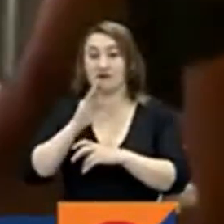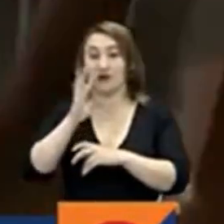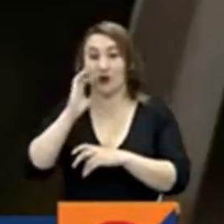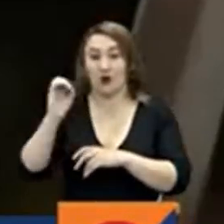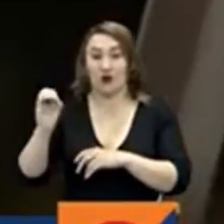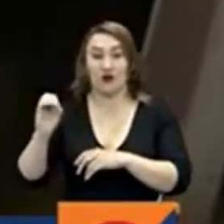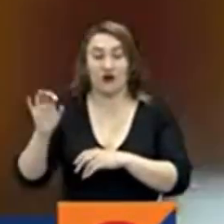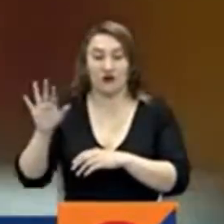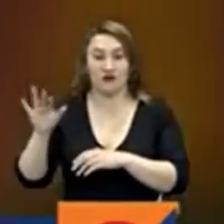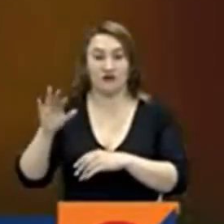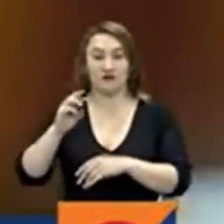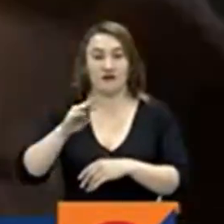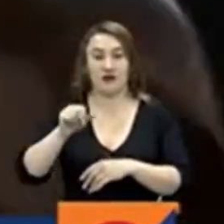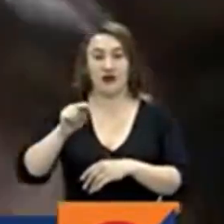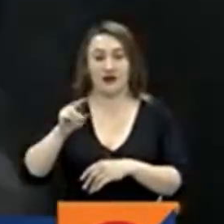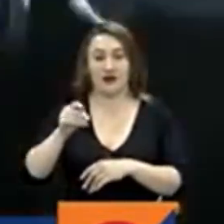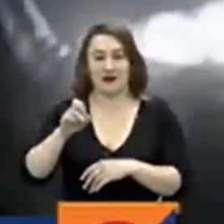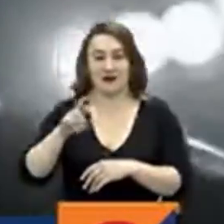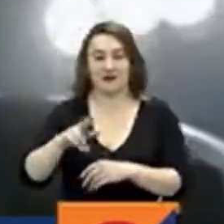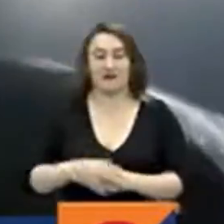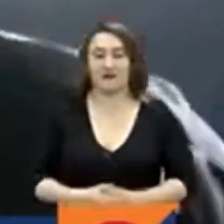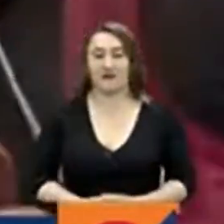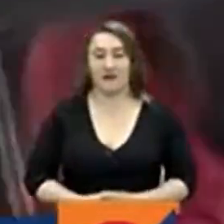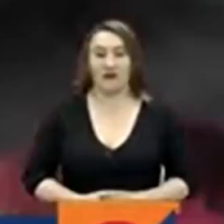Parker, interpretado por Tom Hanks.